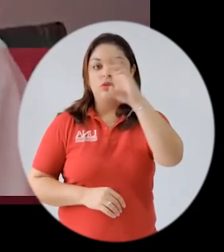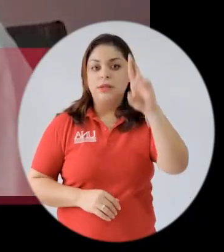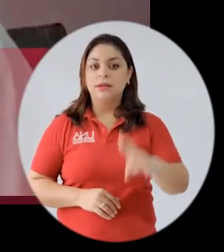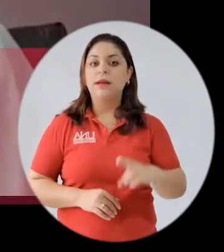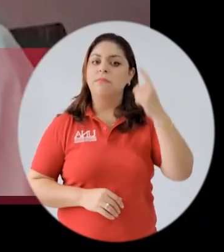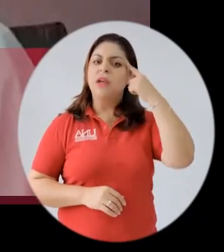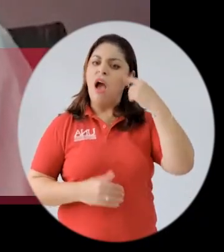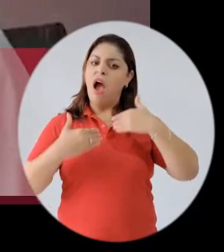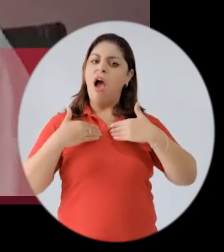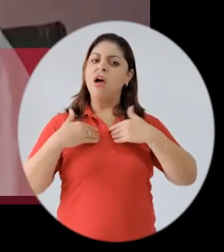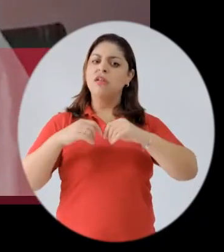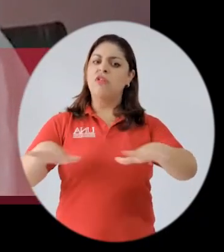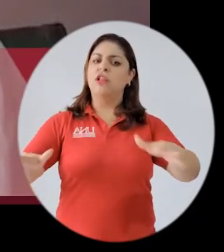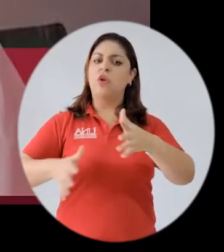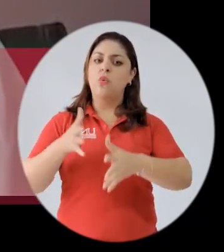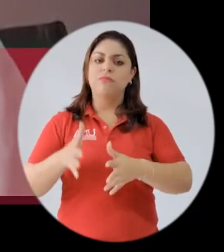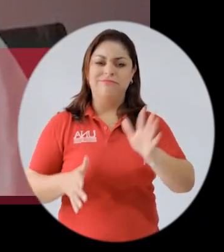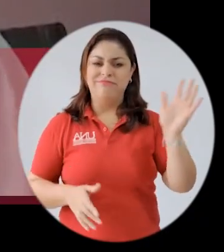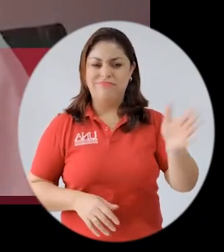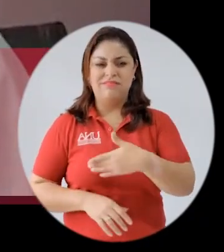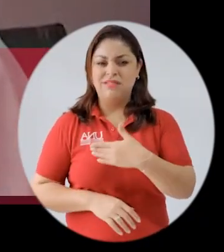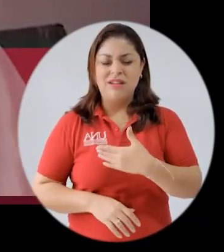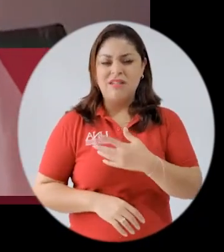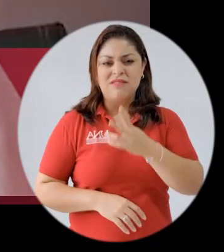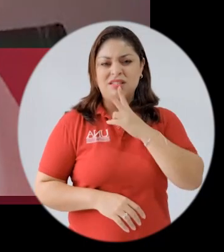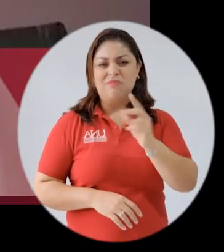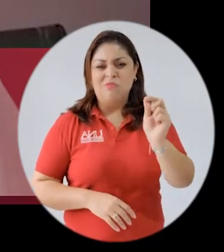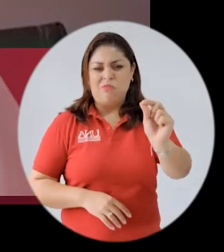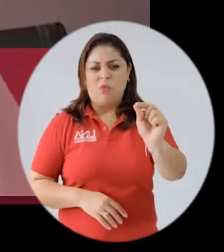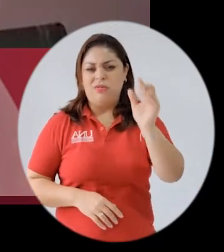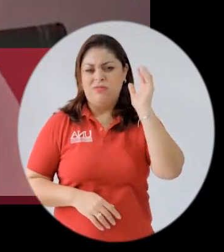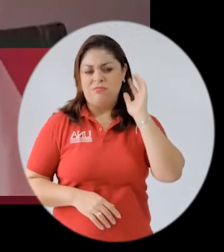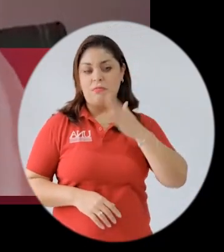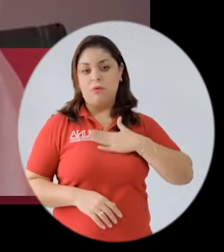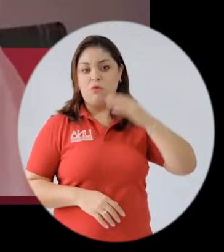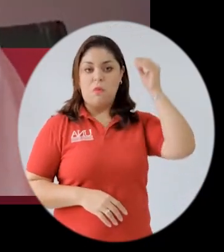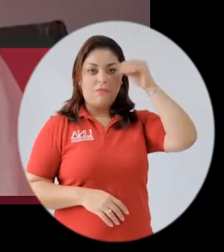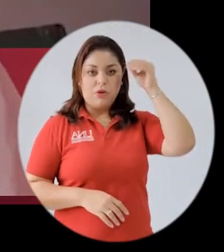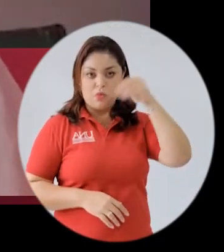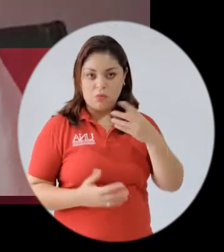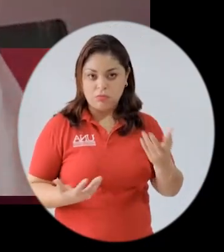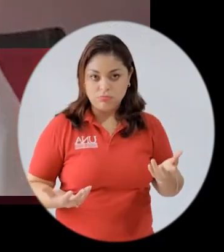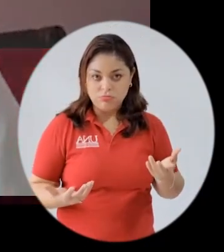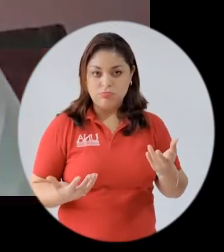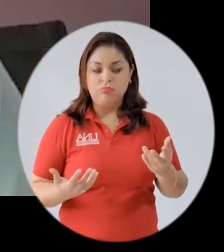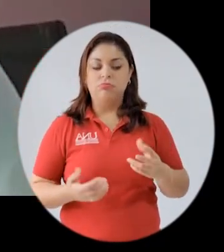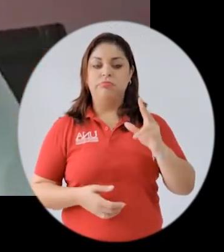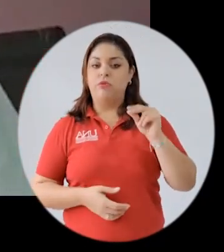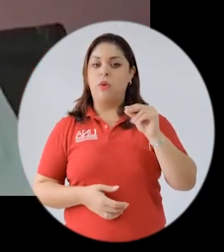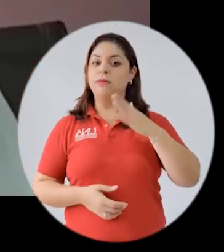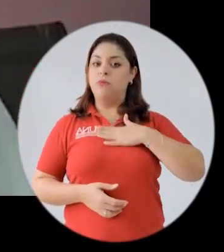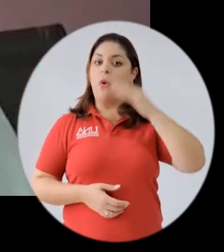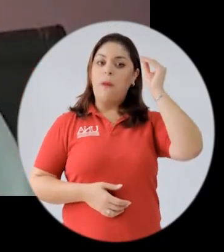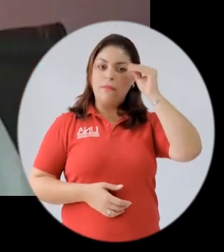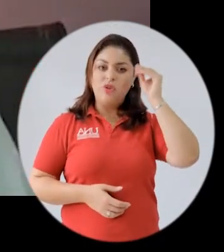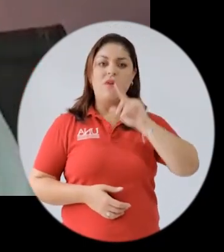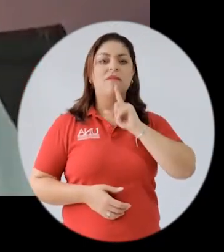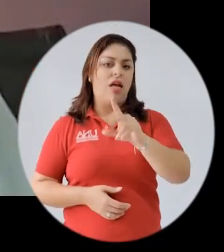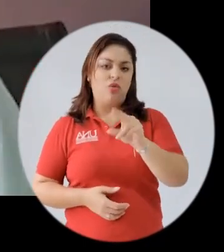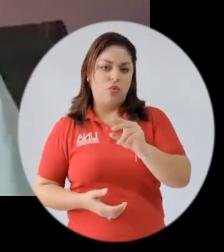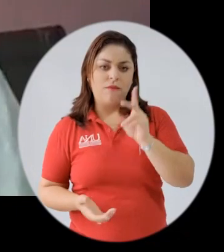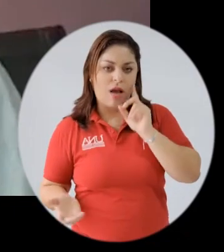de las personas cuidadoras, sobre todo también porque tienen a cargo el cuidar a otro ser humano. Pero también a mí me llama mucho la atención